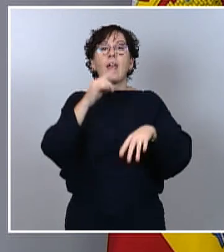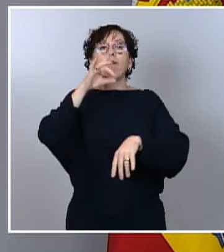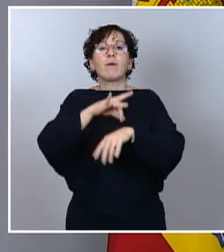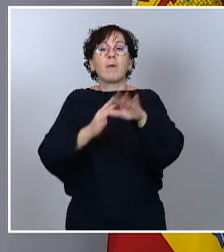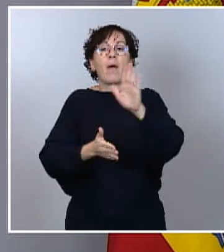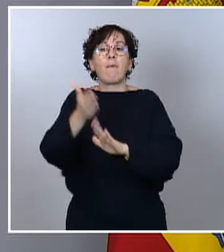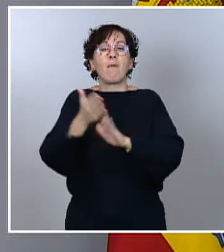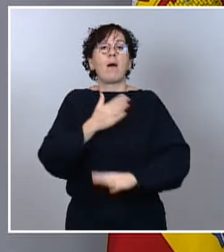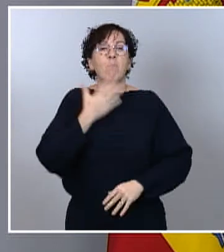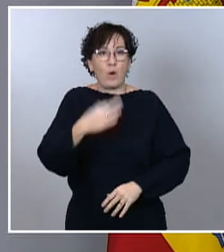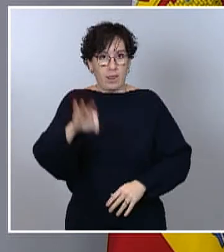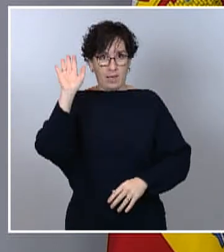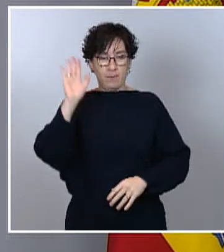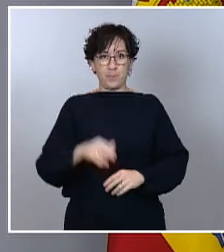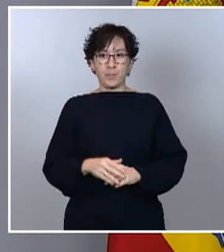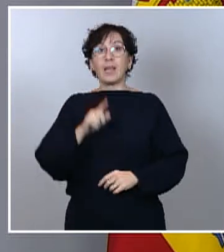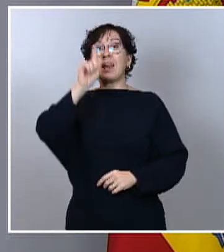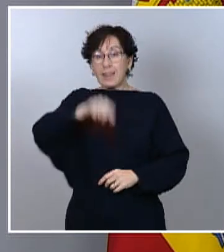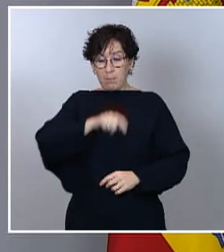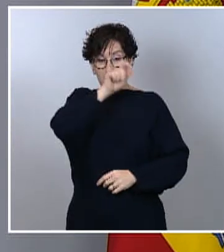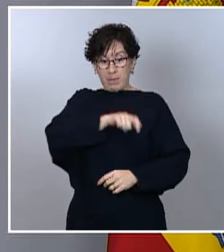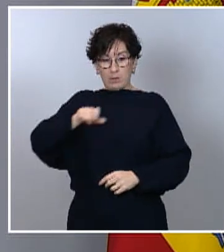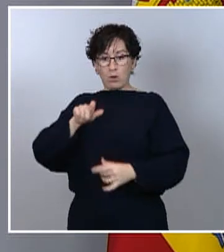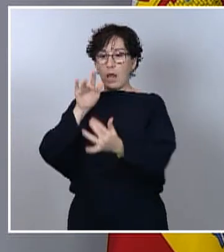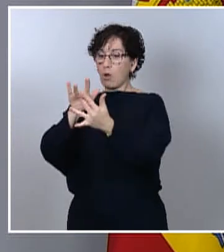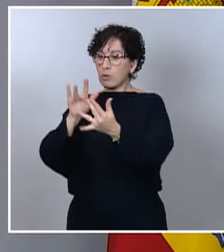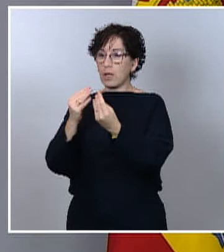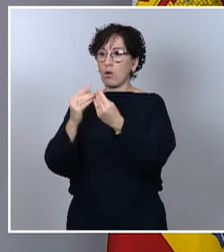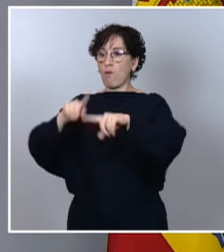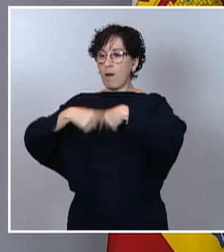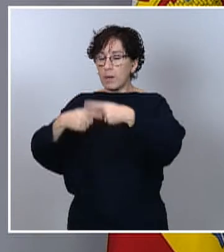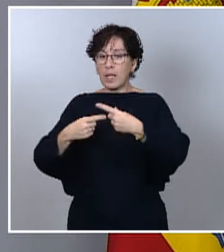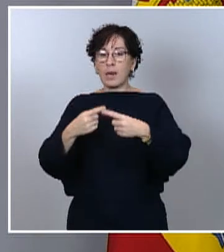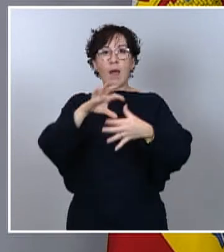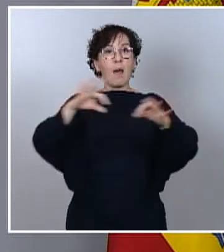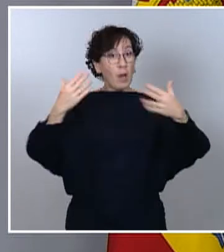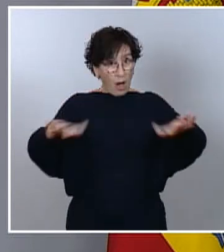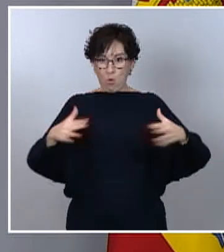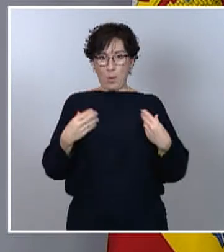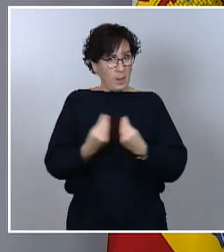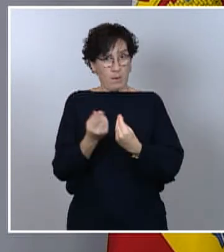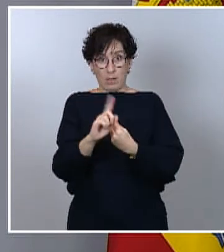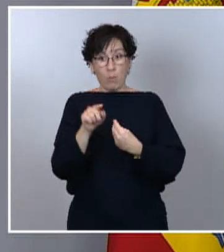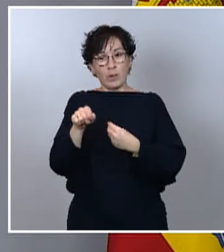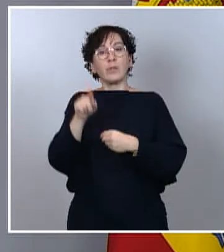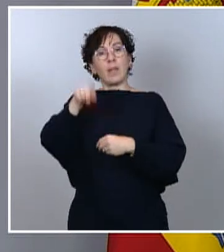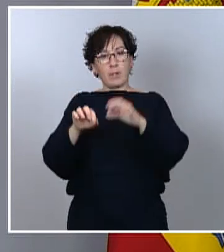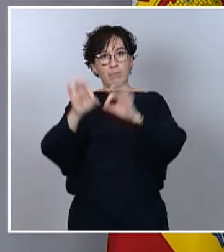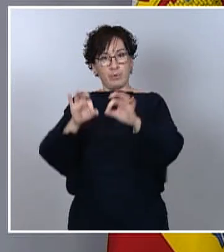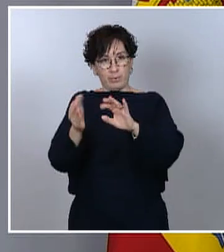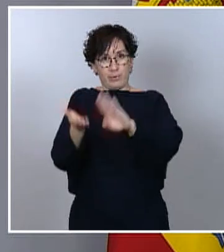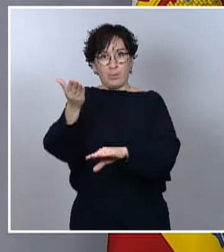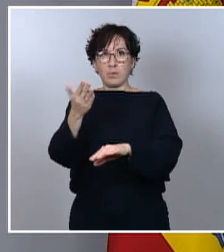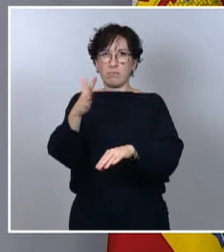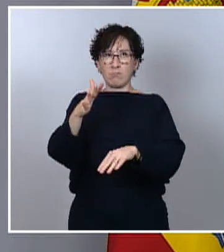personas que han tenido contacto con familiares o amigos, aunque no conviven con ellos, y en estas personas se sitúa la tasa de seroconversión